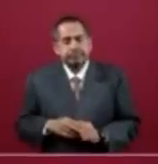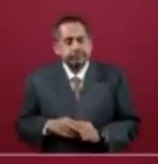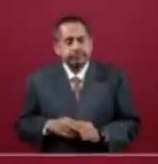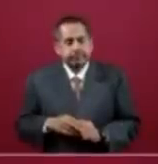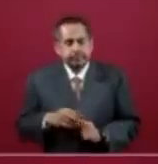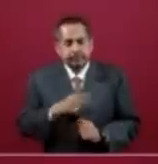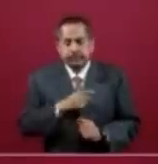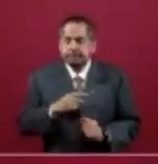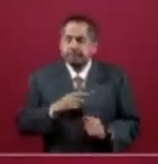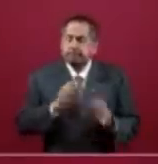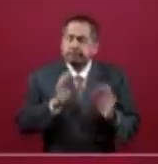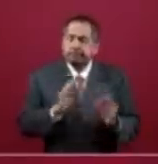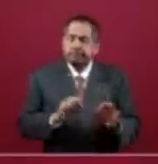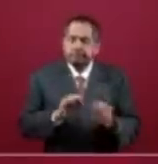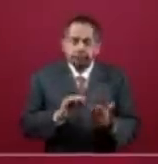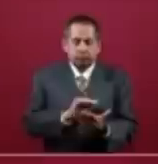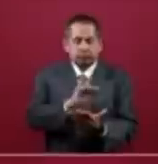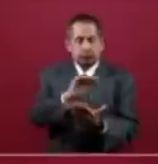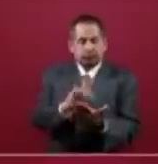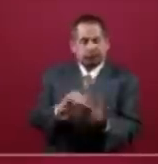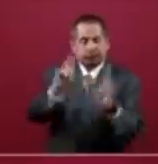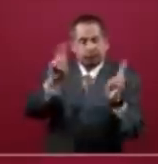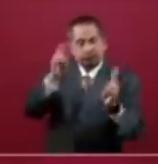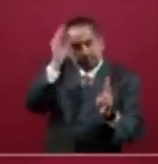su lugar al humanismo